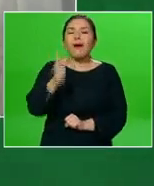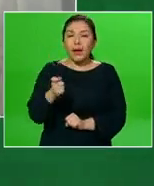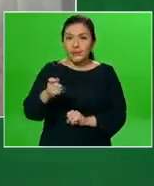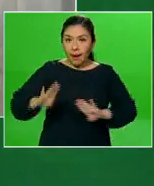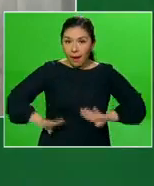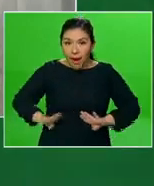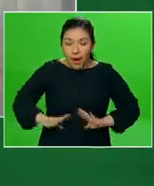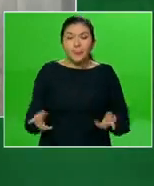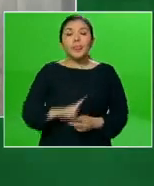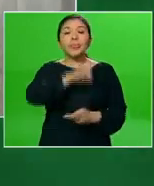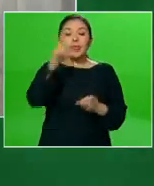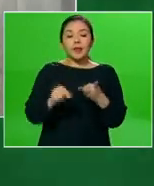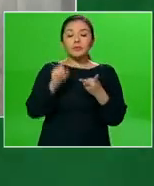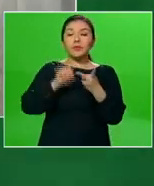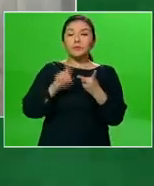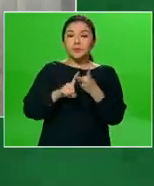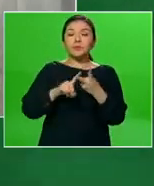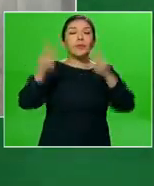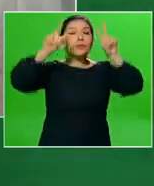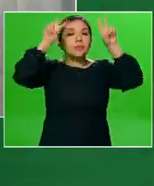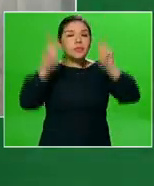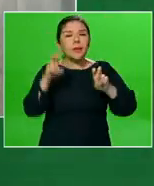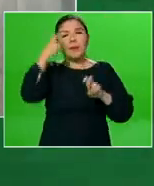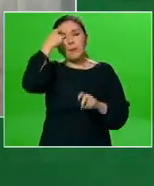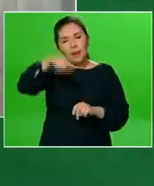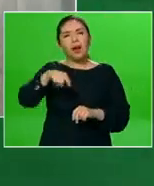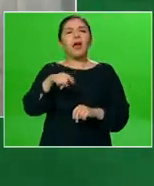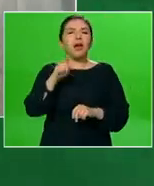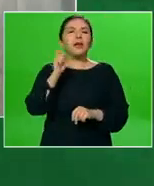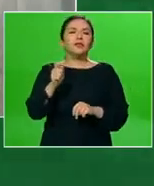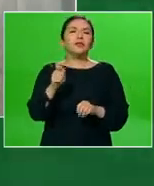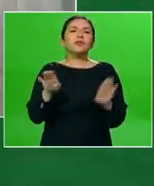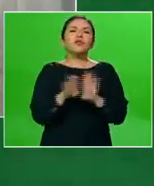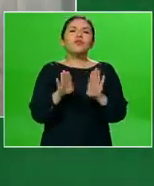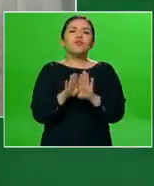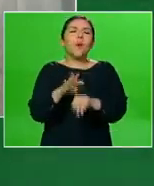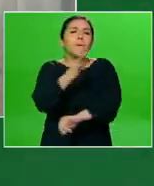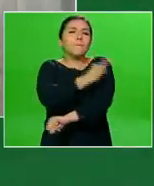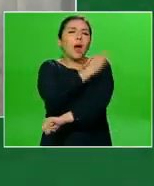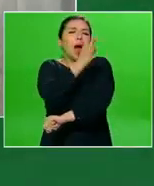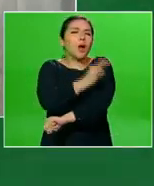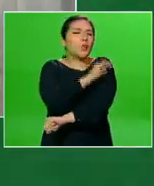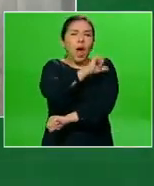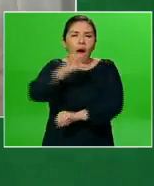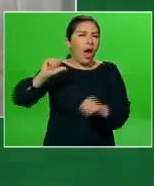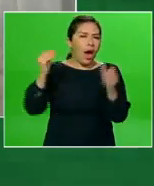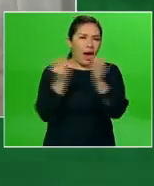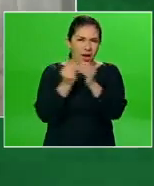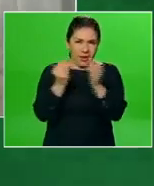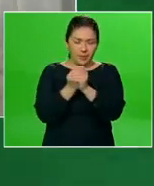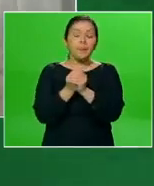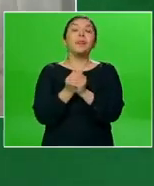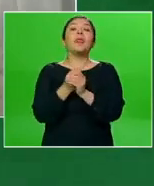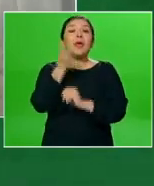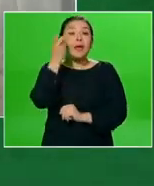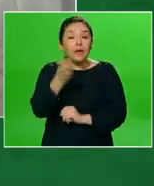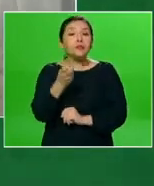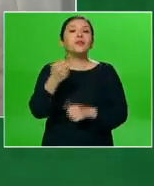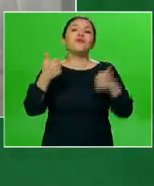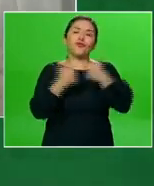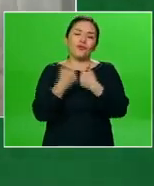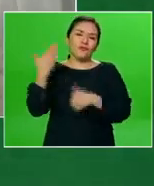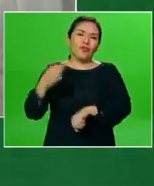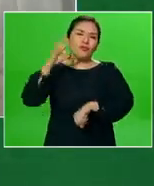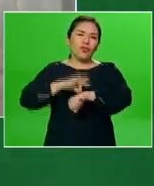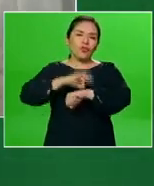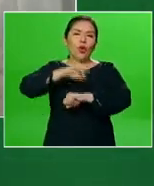seguido de esto tendremos un 6 un segundo componente que es el componente de vacunación el cual nos hará el favor el doctor